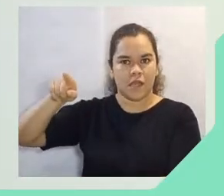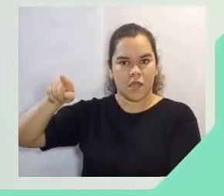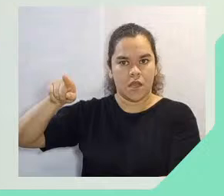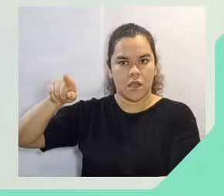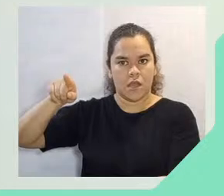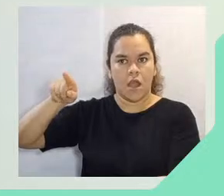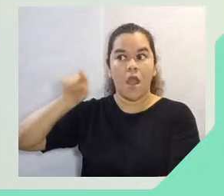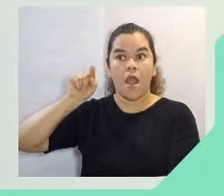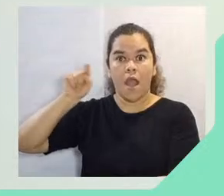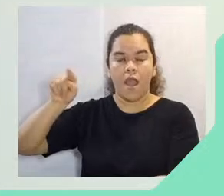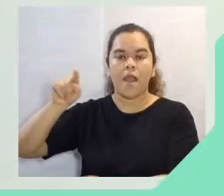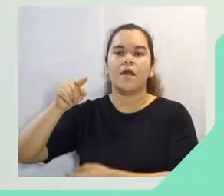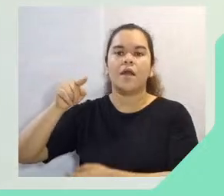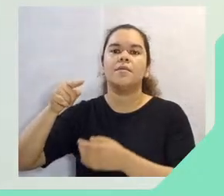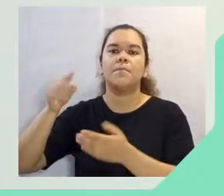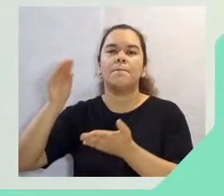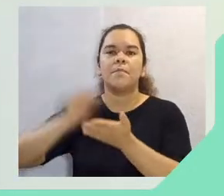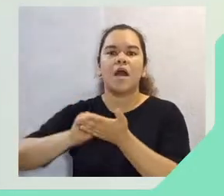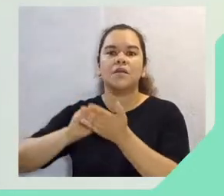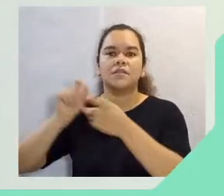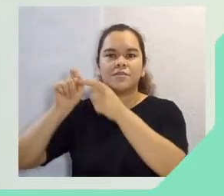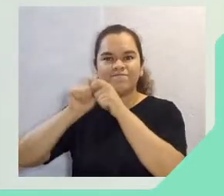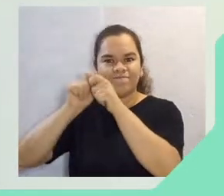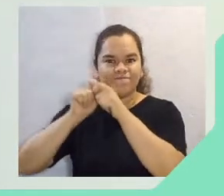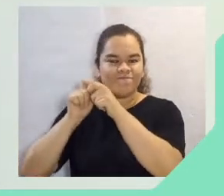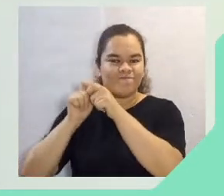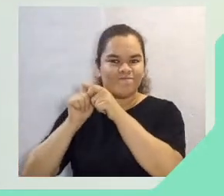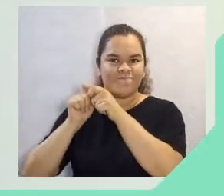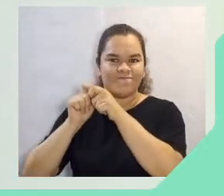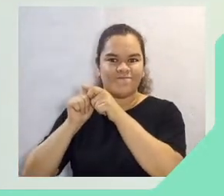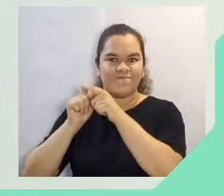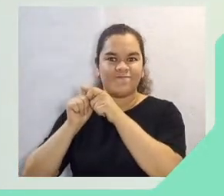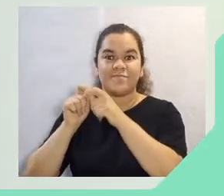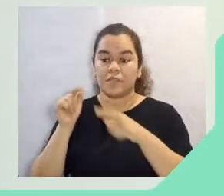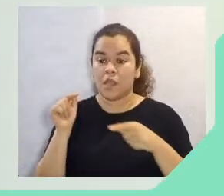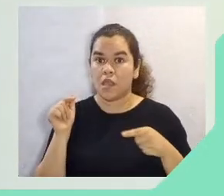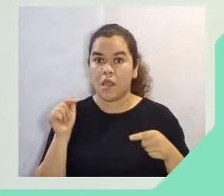de hardware, a diferencia que los componentes de hardware